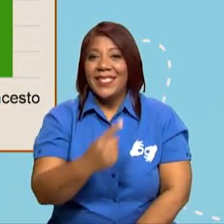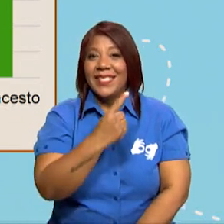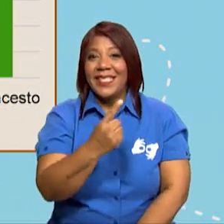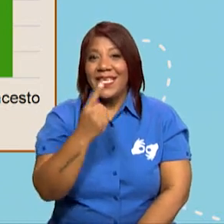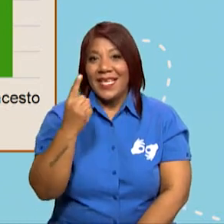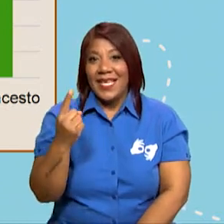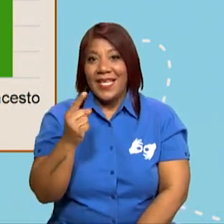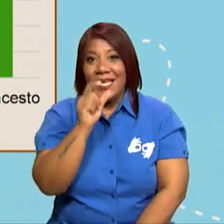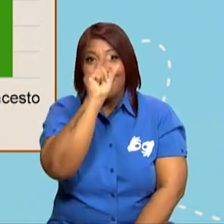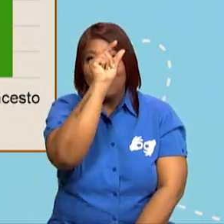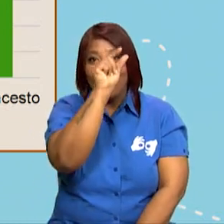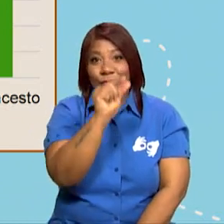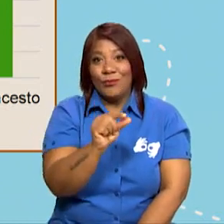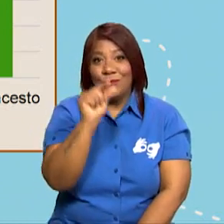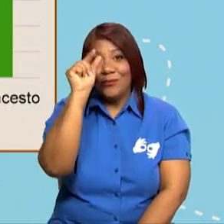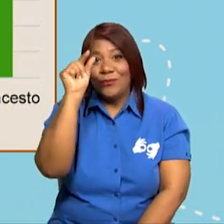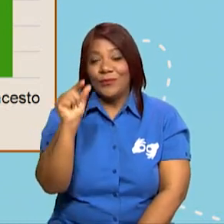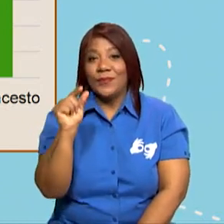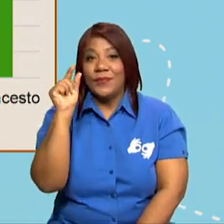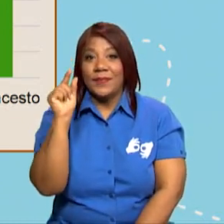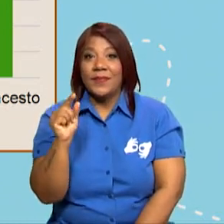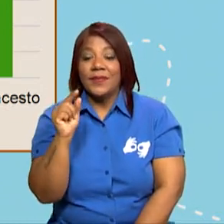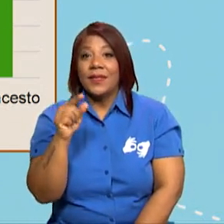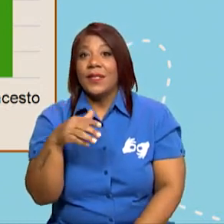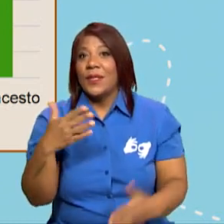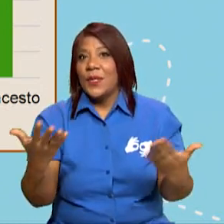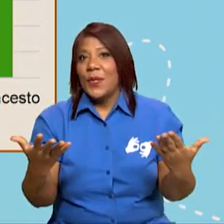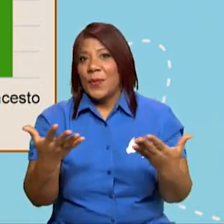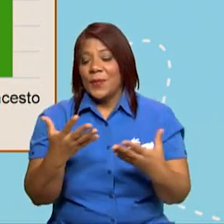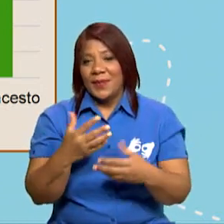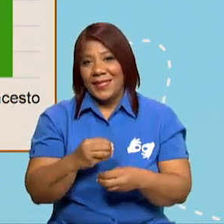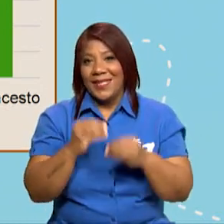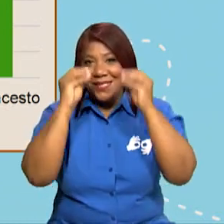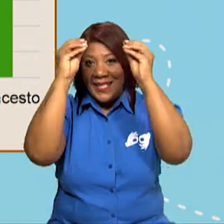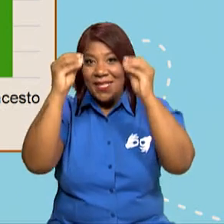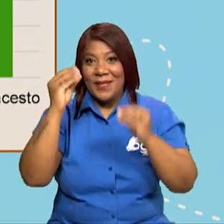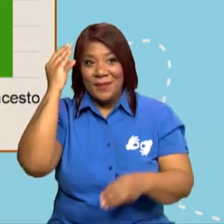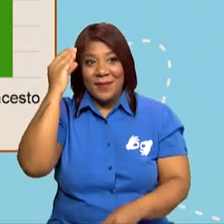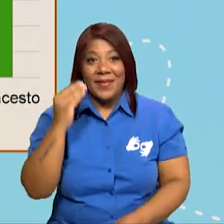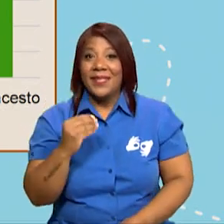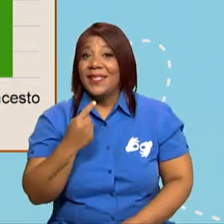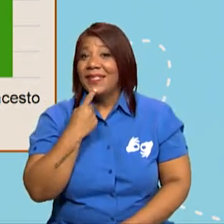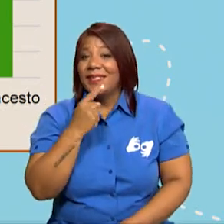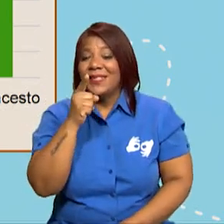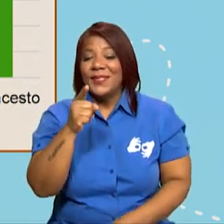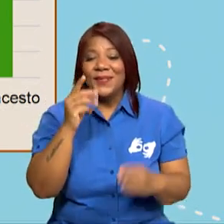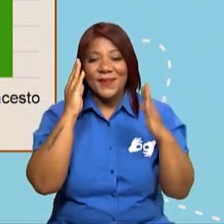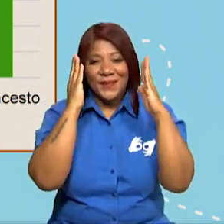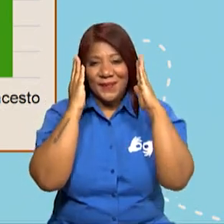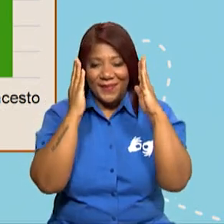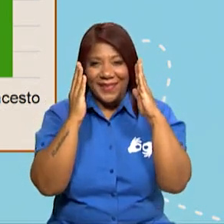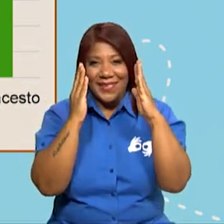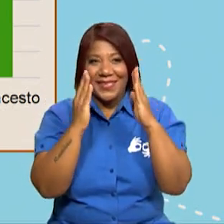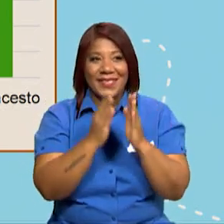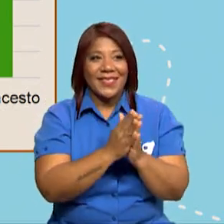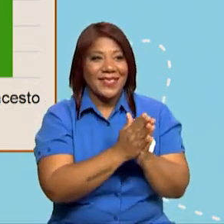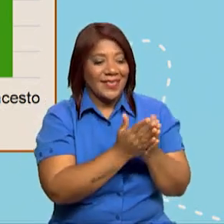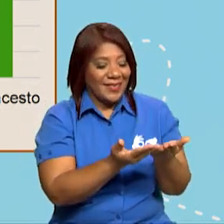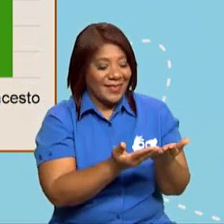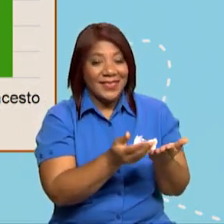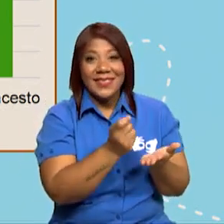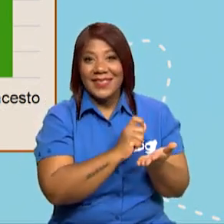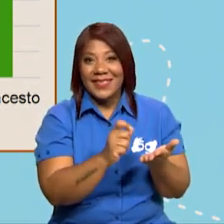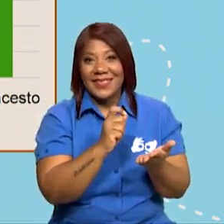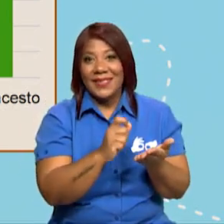las barras. Yo les voy a enseñar a los chicos rápidamente cómo hacer una. Y a ti también, así que presta mucha atención con tu libreta de apunte. Y lo tenemos por acá en